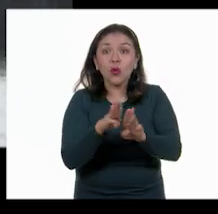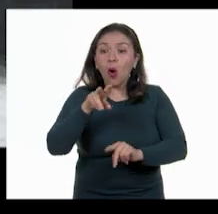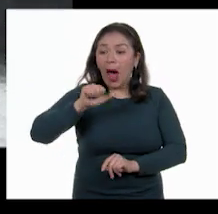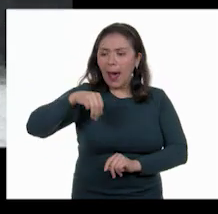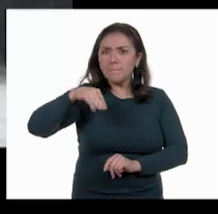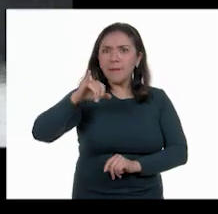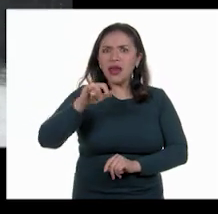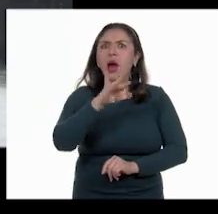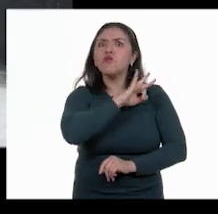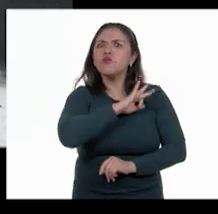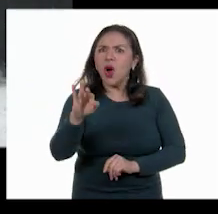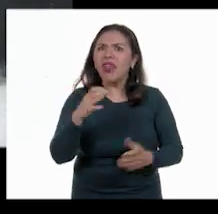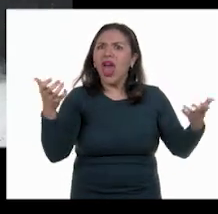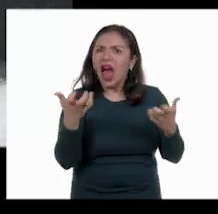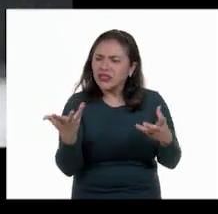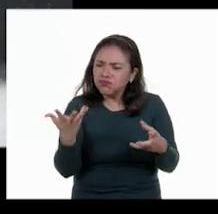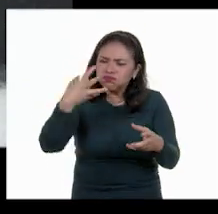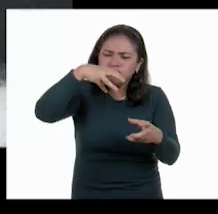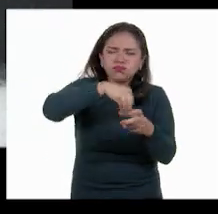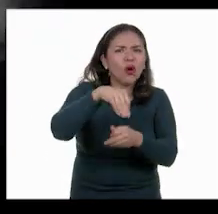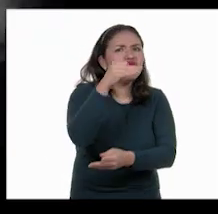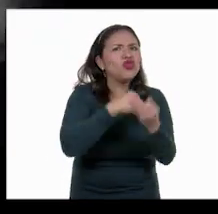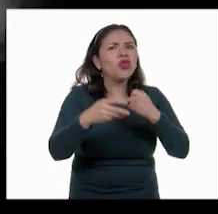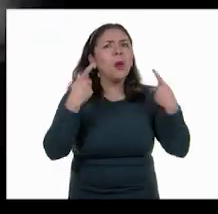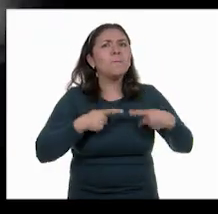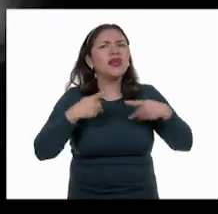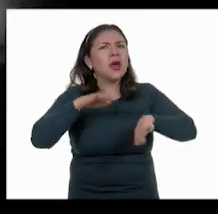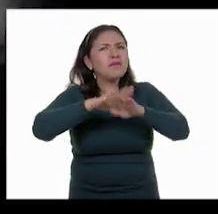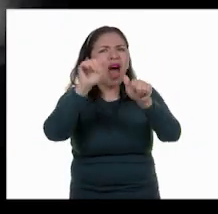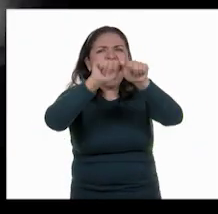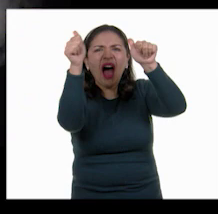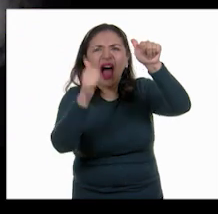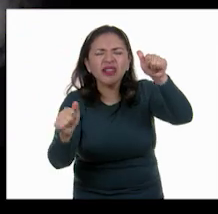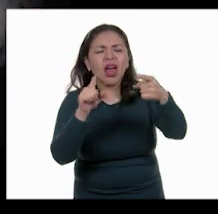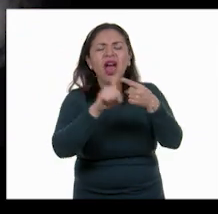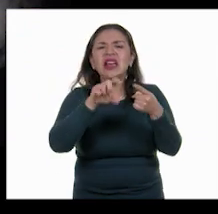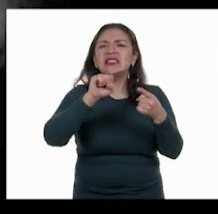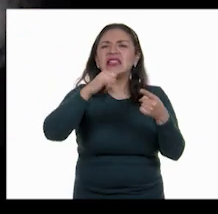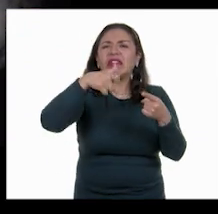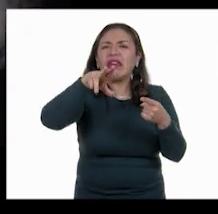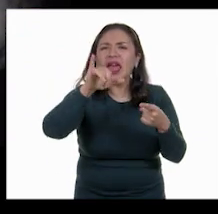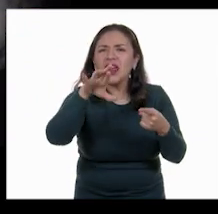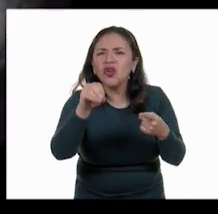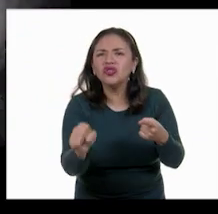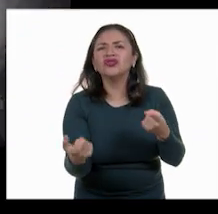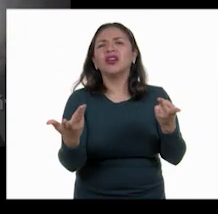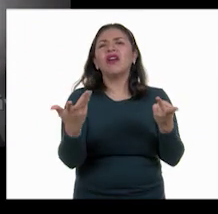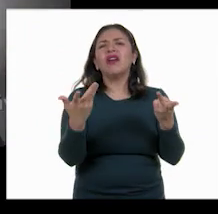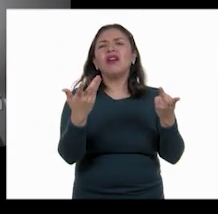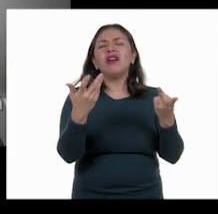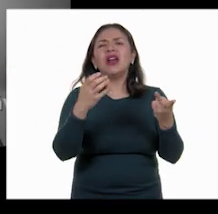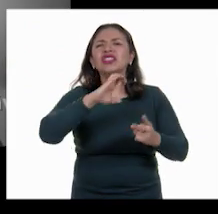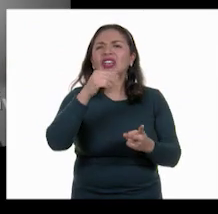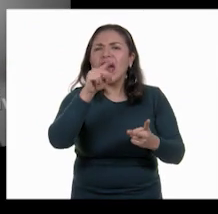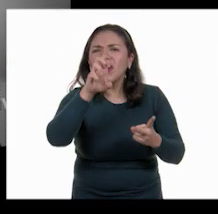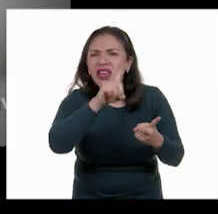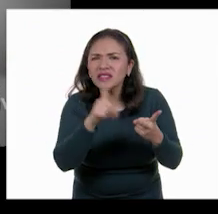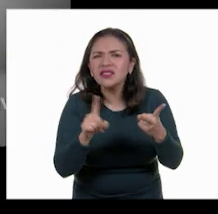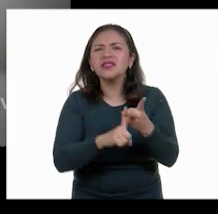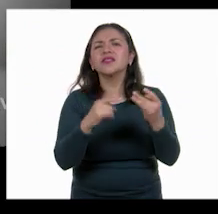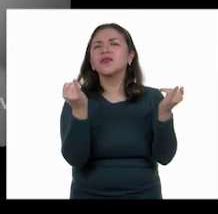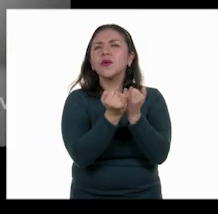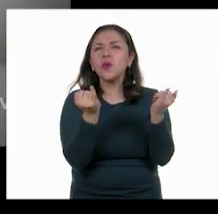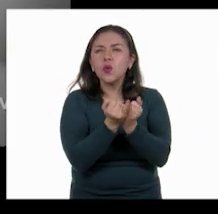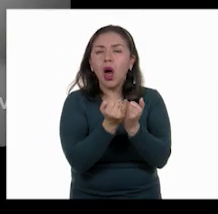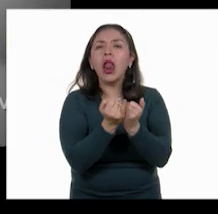logró convocar a los grandes artistas de la época. Siqueiros diseñó un programa de mano. Chávez